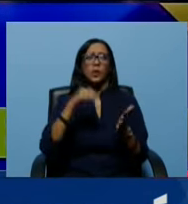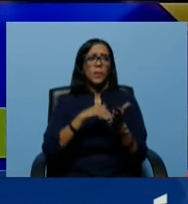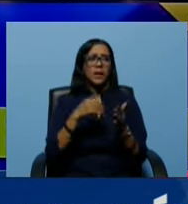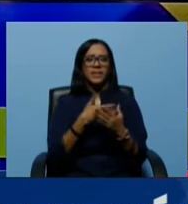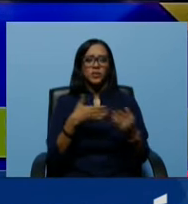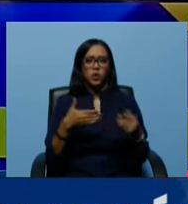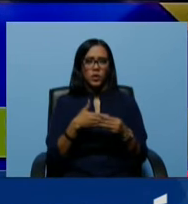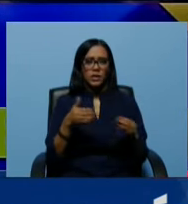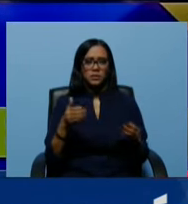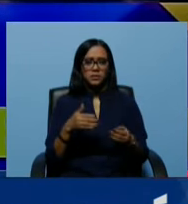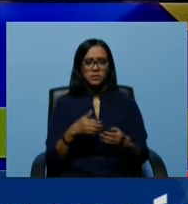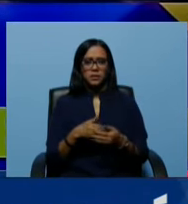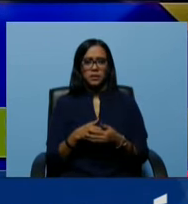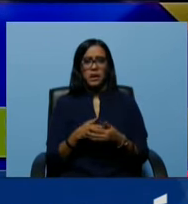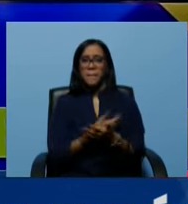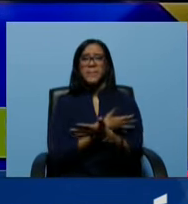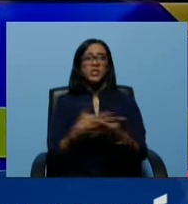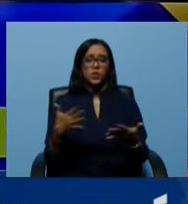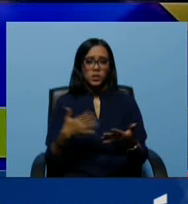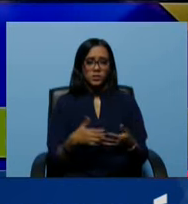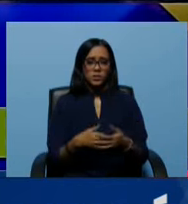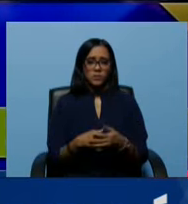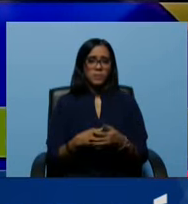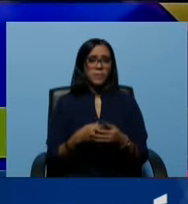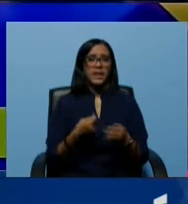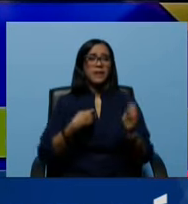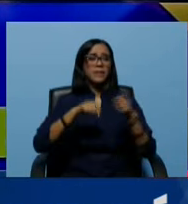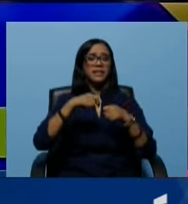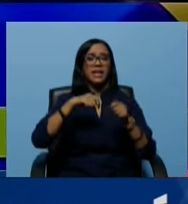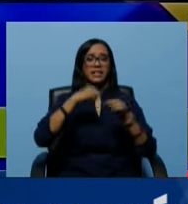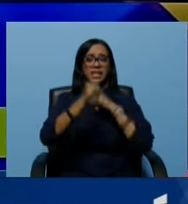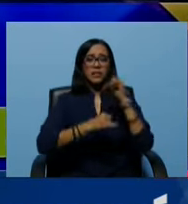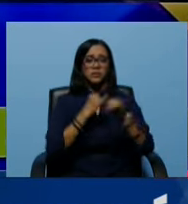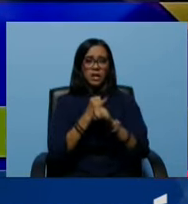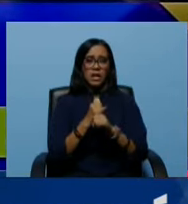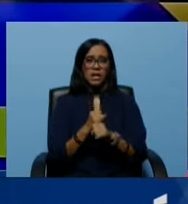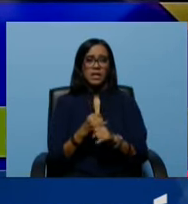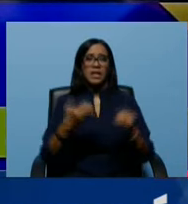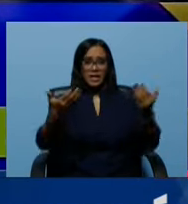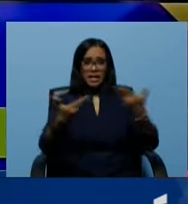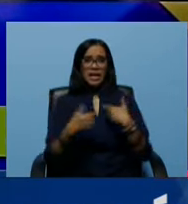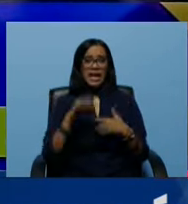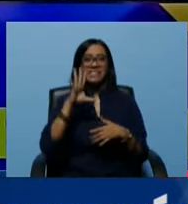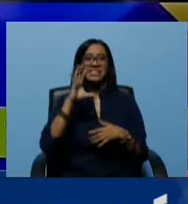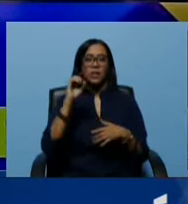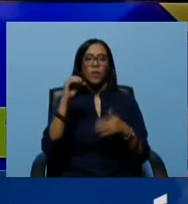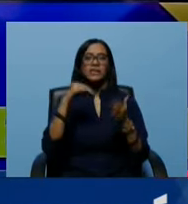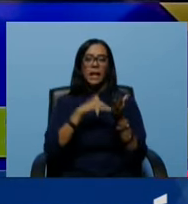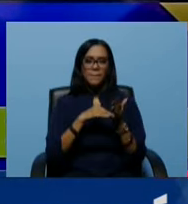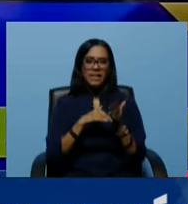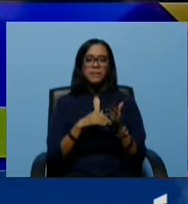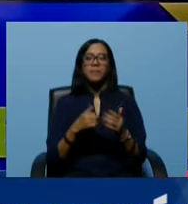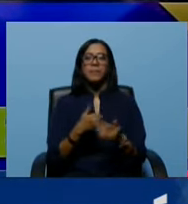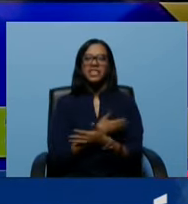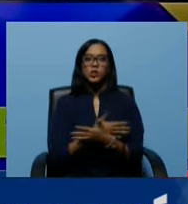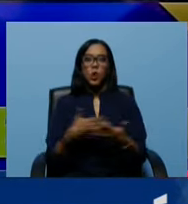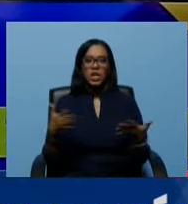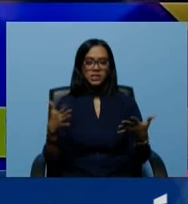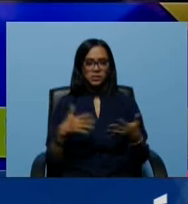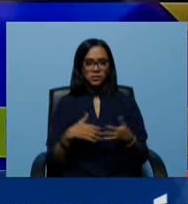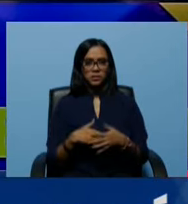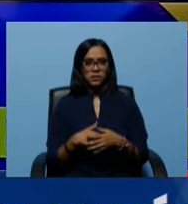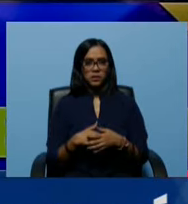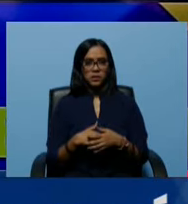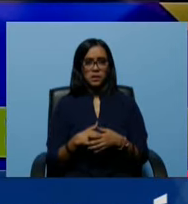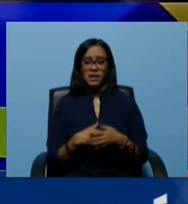millones para las importaciones, que anualmente llegaban casi a 50 mil millones.